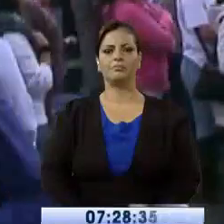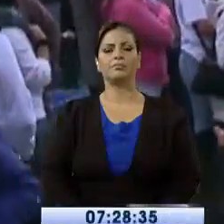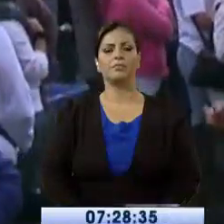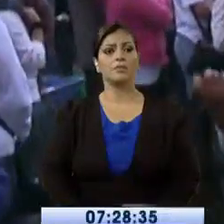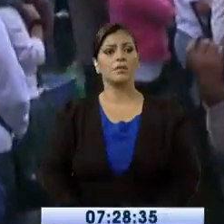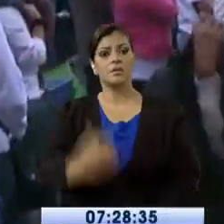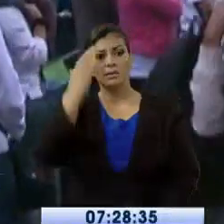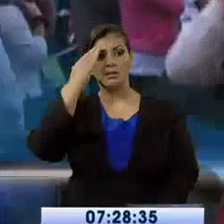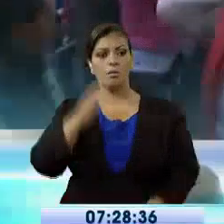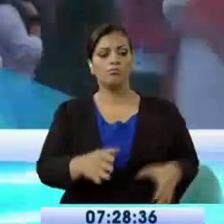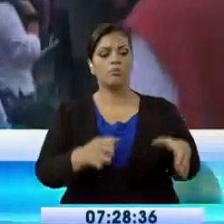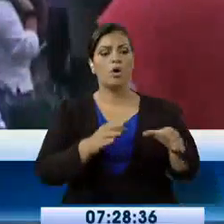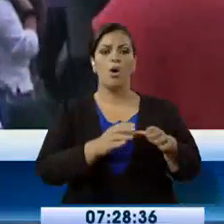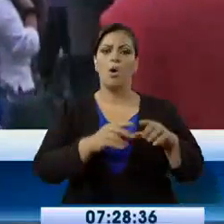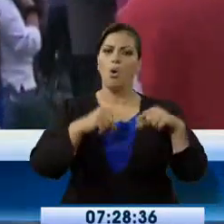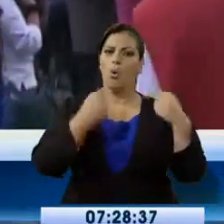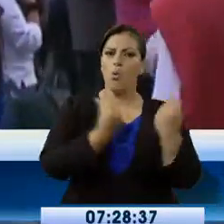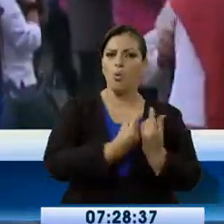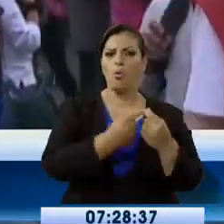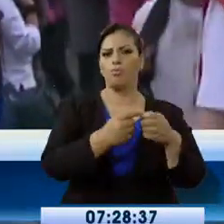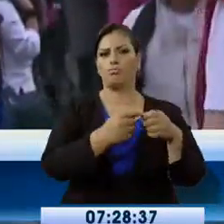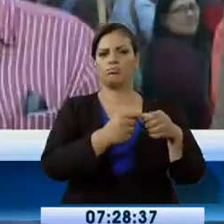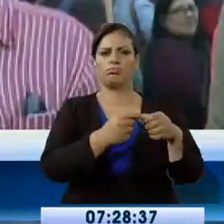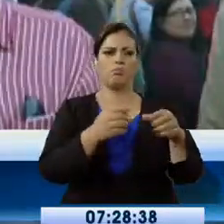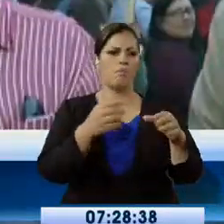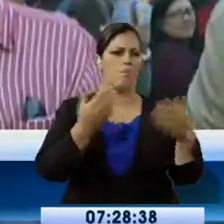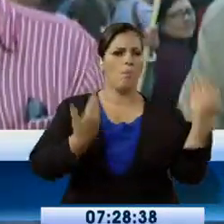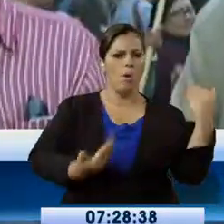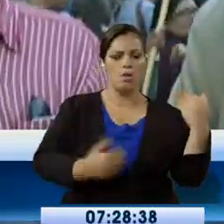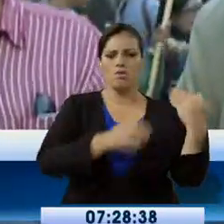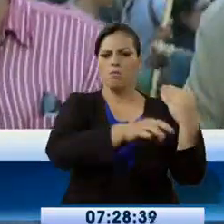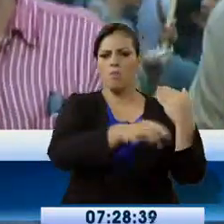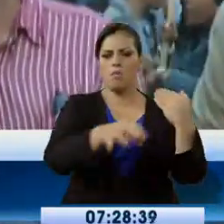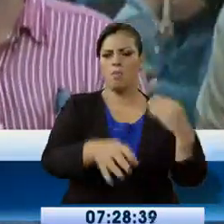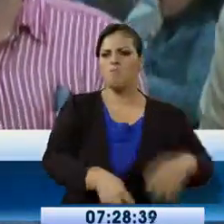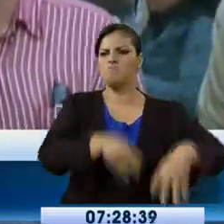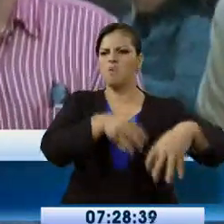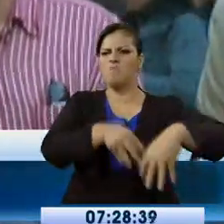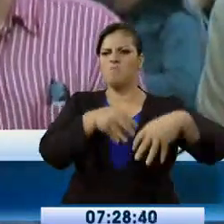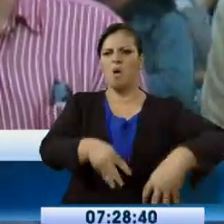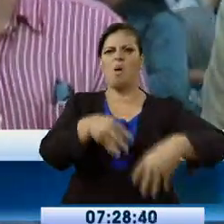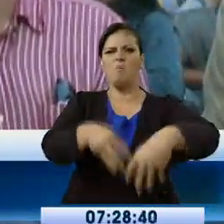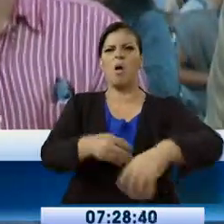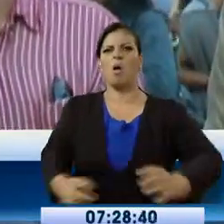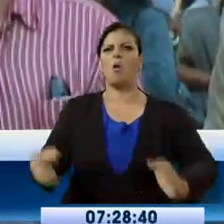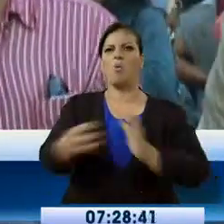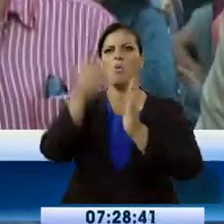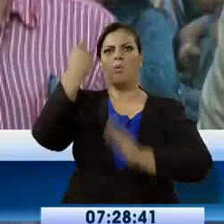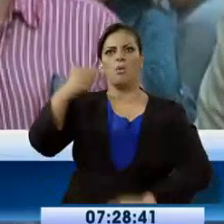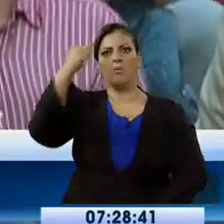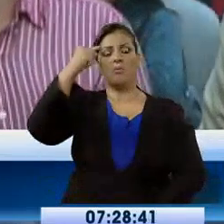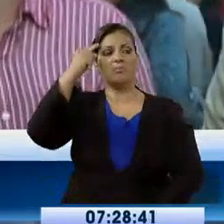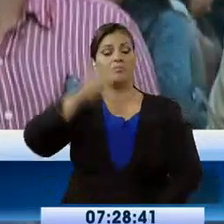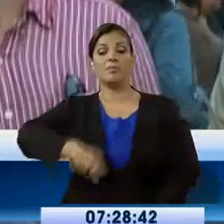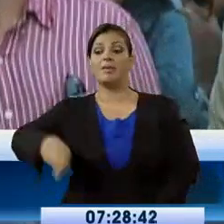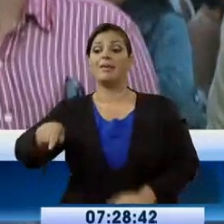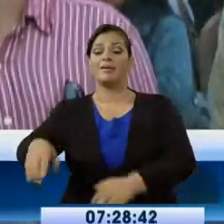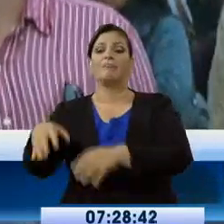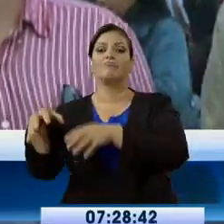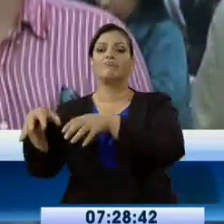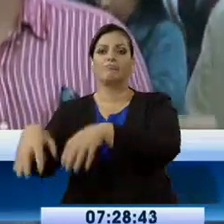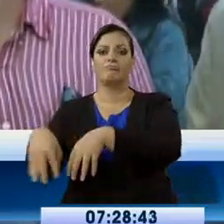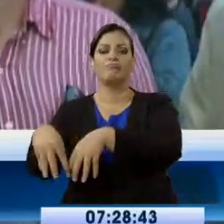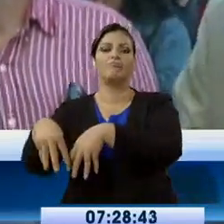organizaciones sociales y políticas opositoras al gobierno. Nosotros representamos a los 15 millones de ecuatorianos y a todos los ecuatorianos que durante estos 10 años